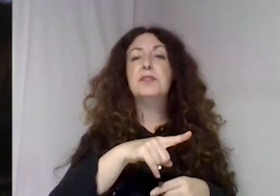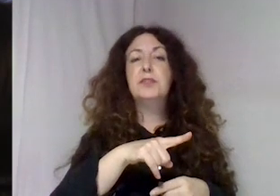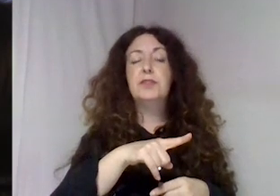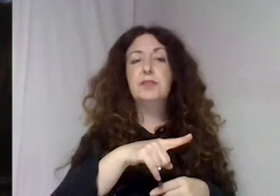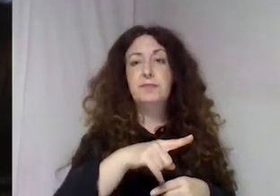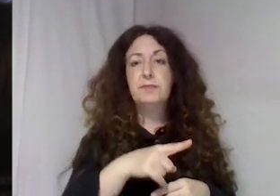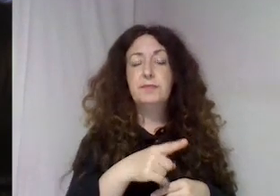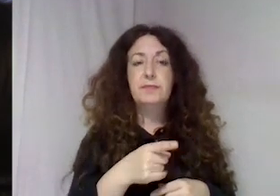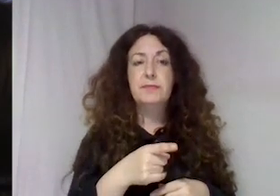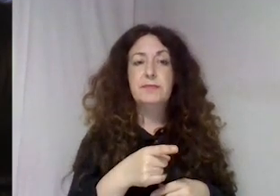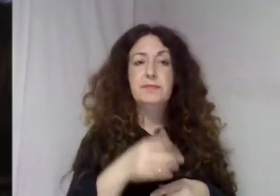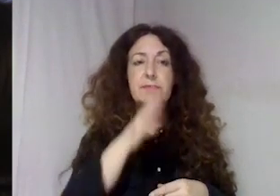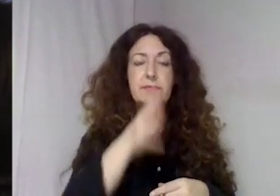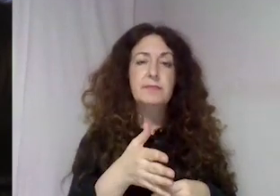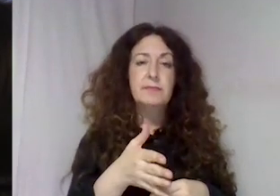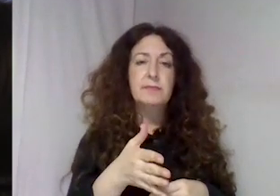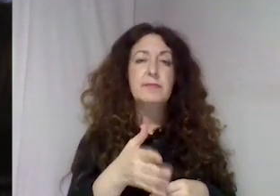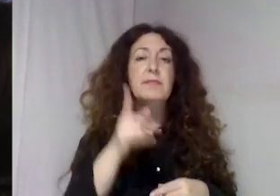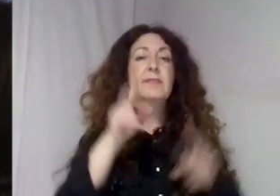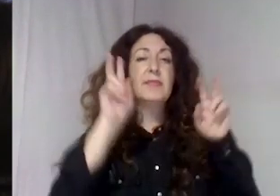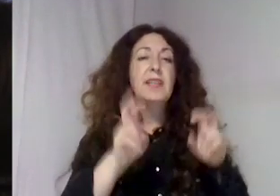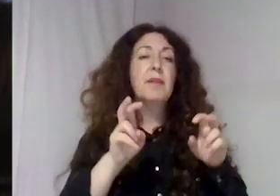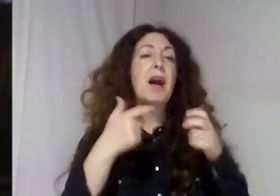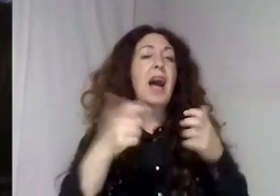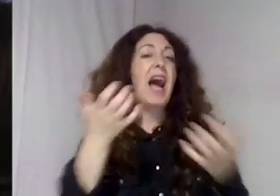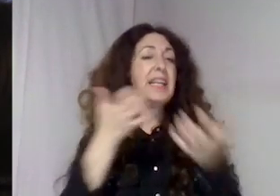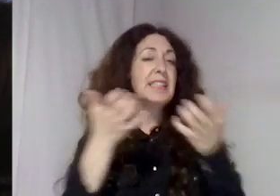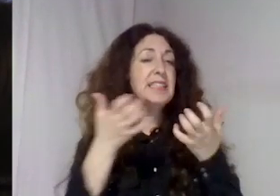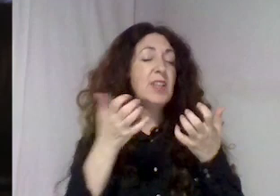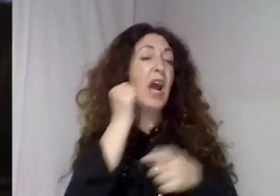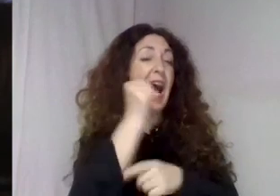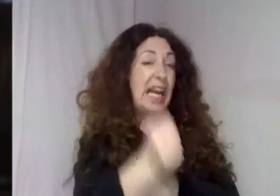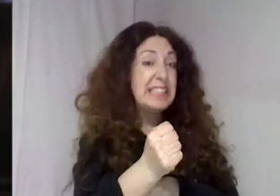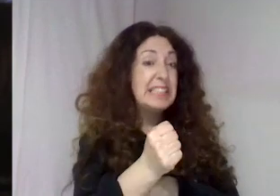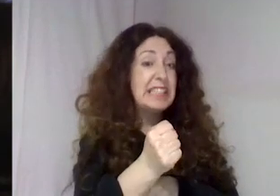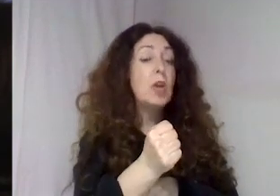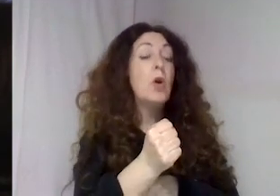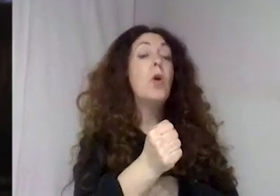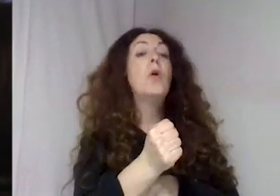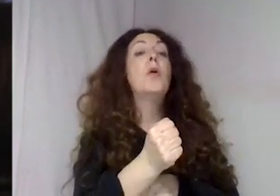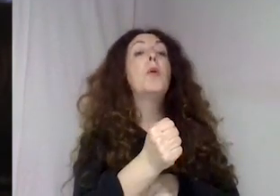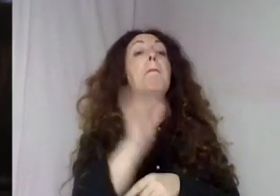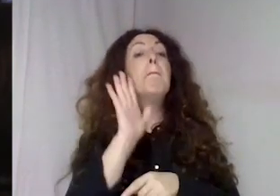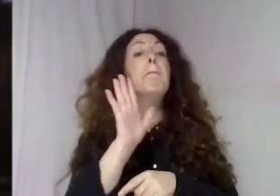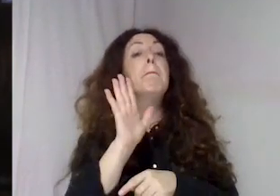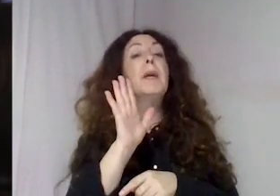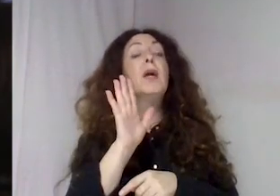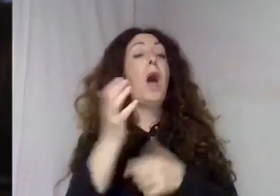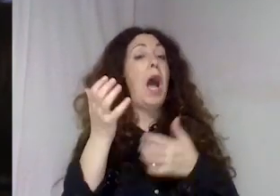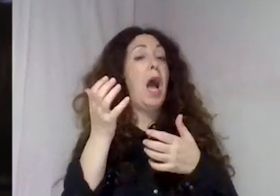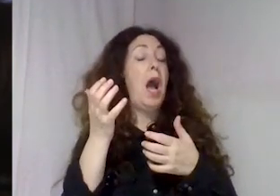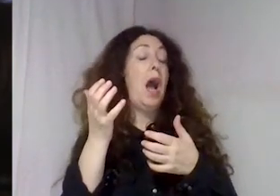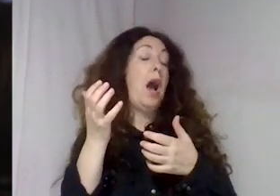te hace interrogarte, perdona que vuelva a recurrir a Freud, ¿no?, sobre si es la moral que hemos aprendido, la moral cultural, ¿no?,